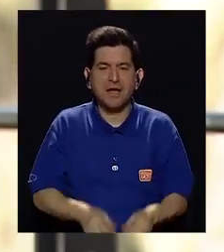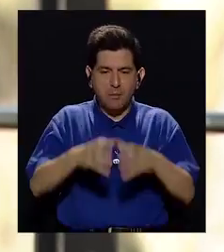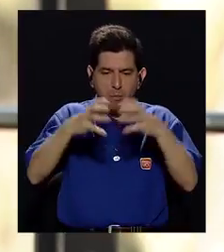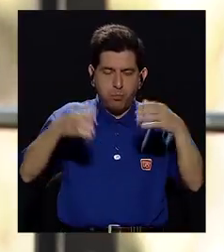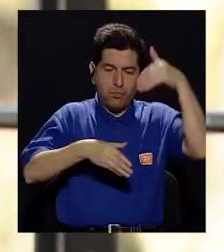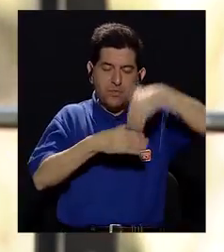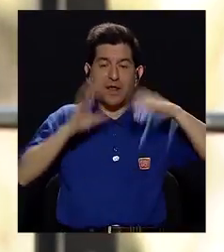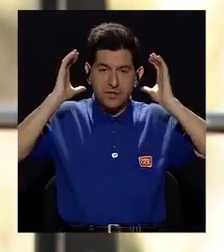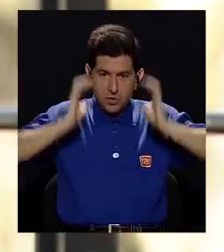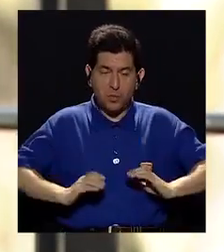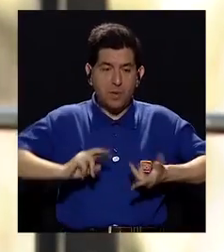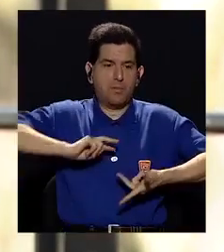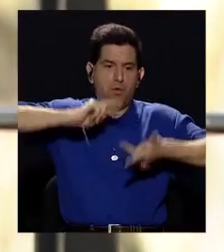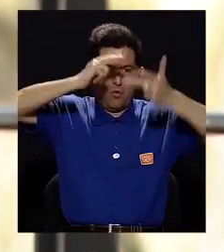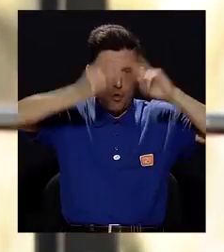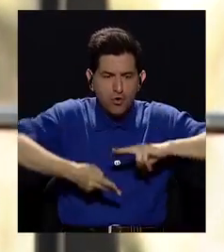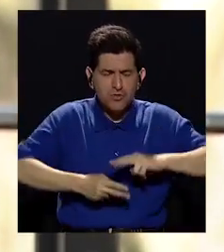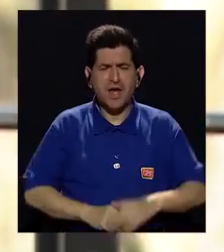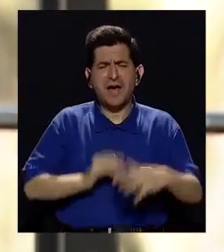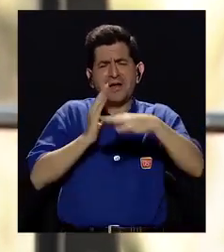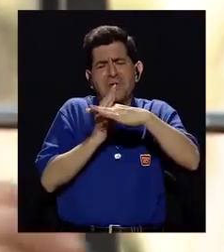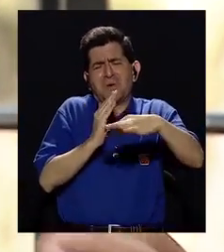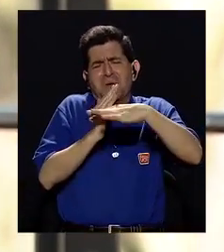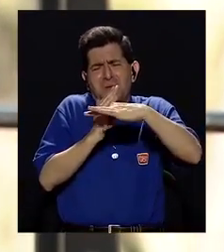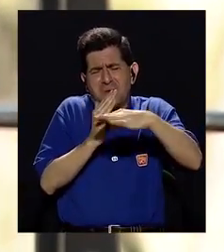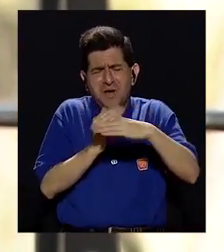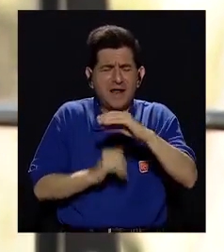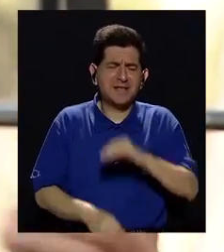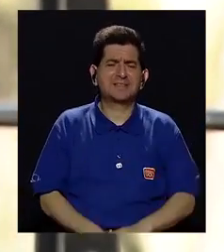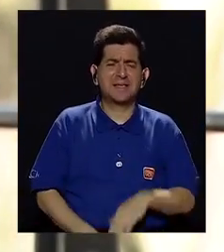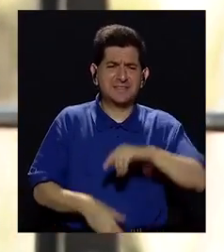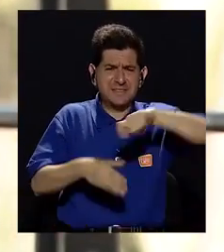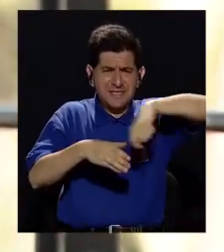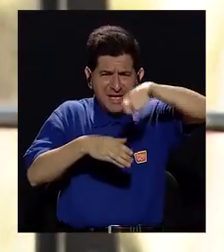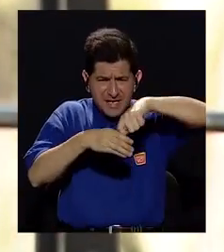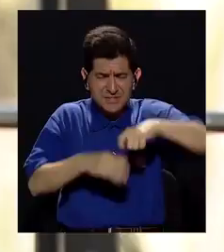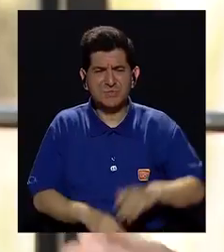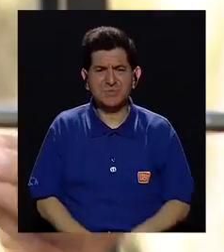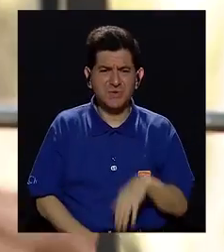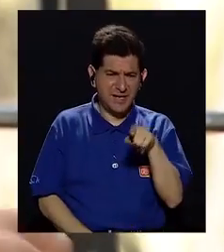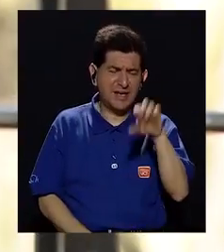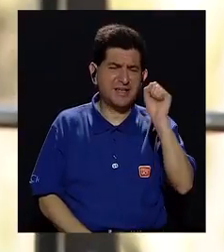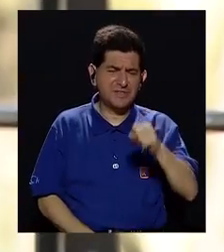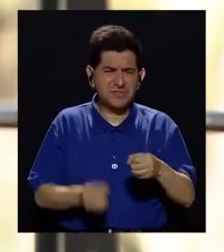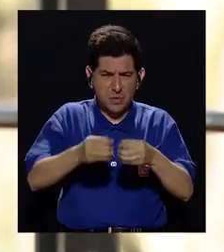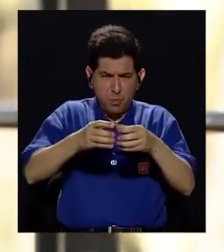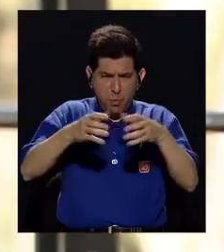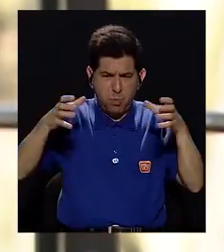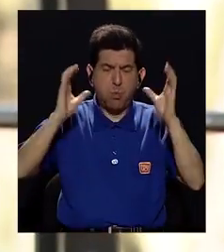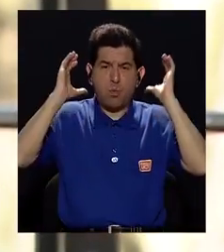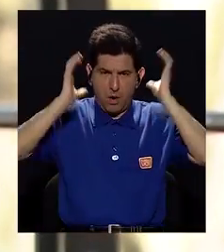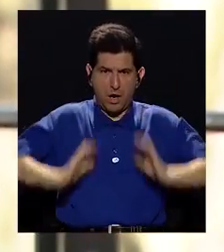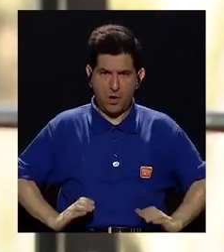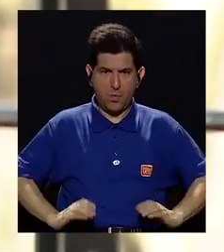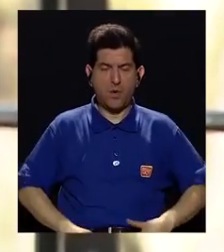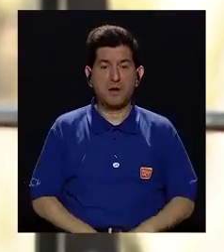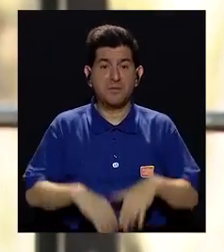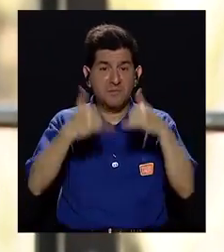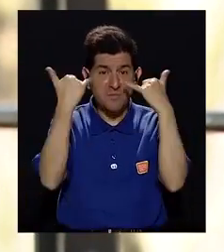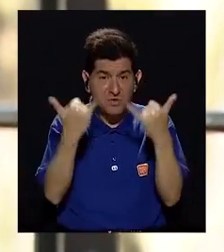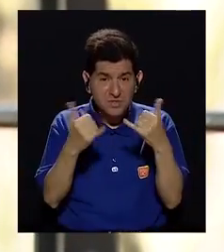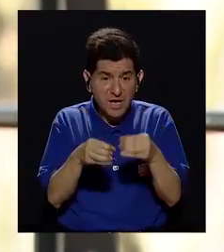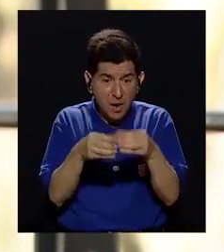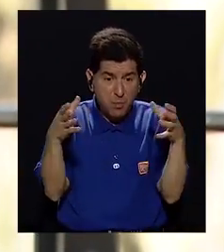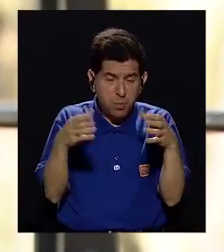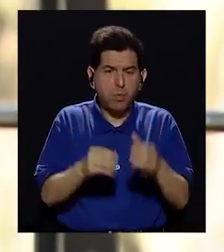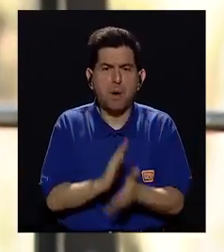del cuerpo. Contrario, las dietas altas en grasas saturadas y azúcares que producen un cierto grado inflamatorio en el cuerpo, y entonces a donde